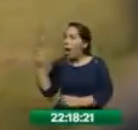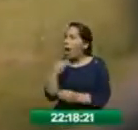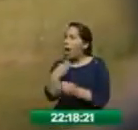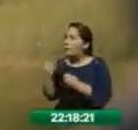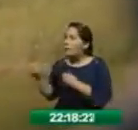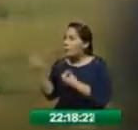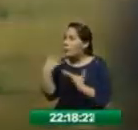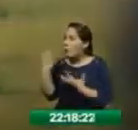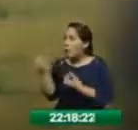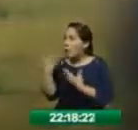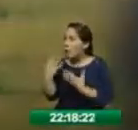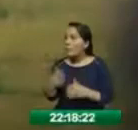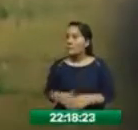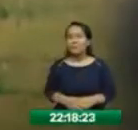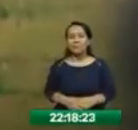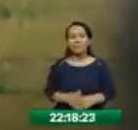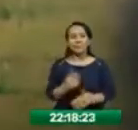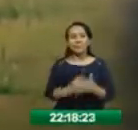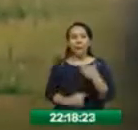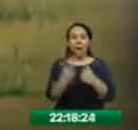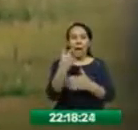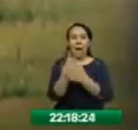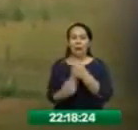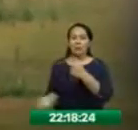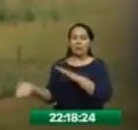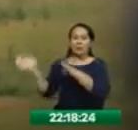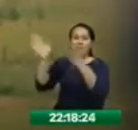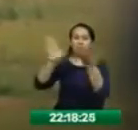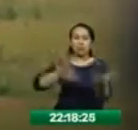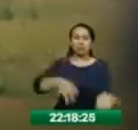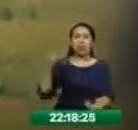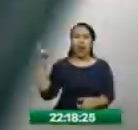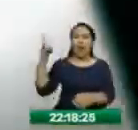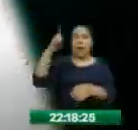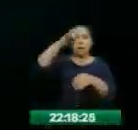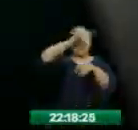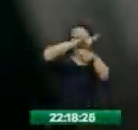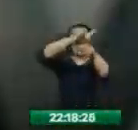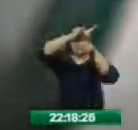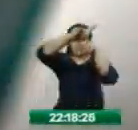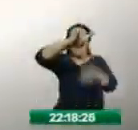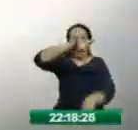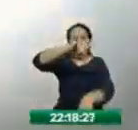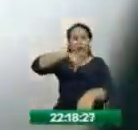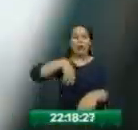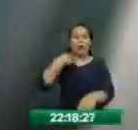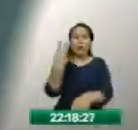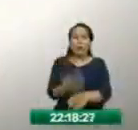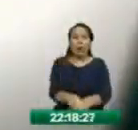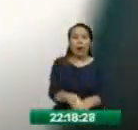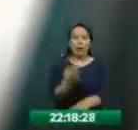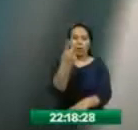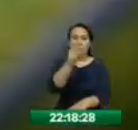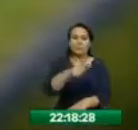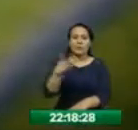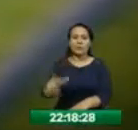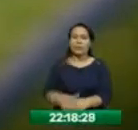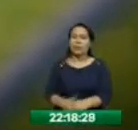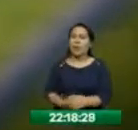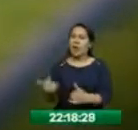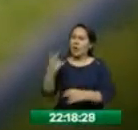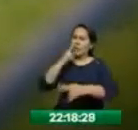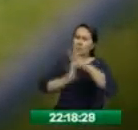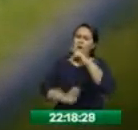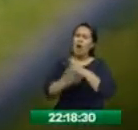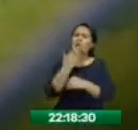DINASEG indicaban en ese entonces que habían caído del tren de aterrizaje de un avión que tenía como destino Estados Unidos, y empezó un proceso